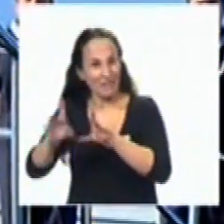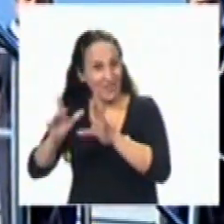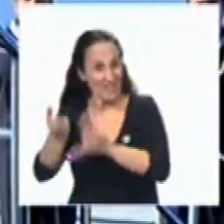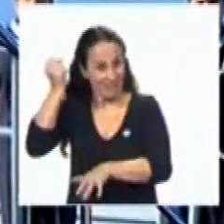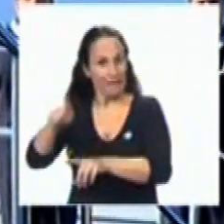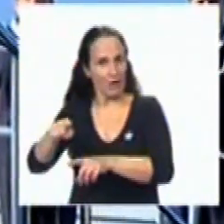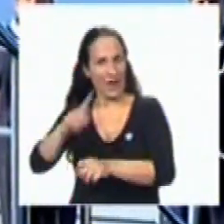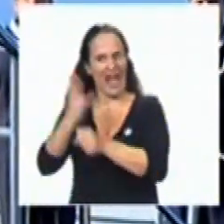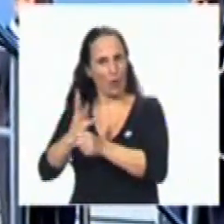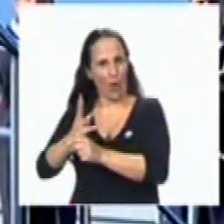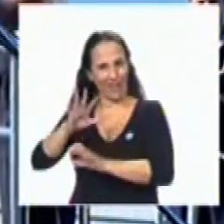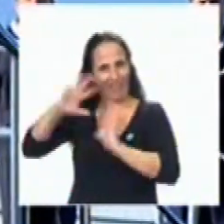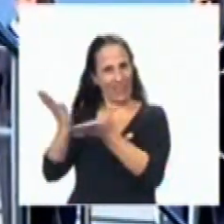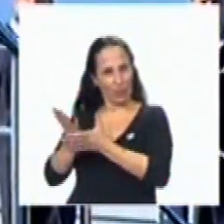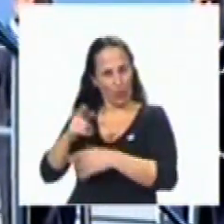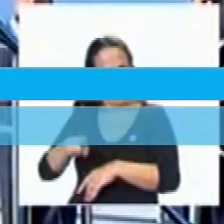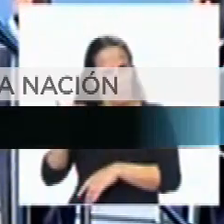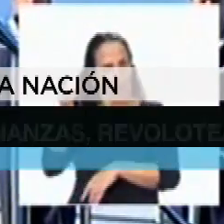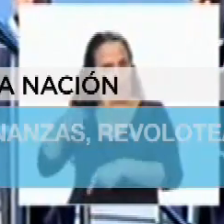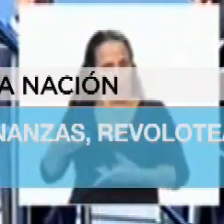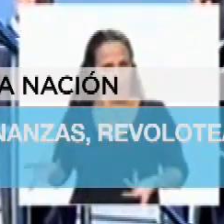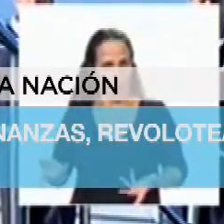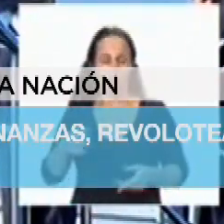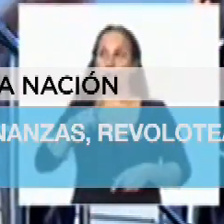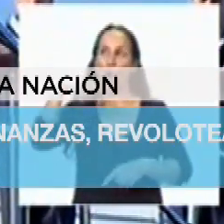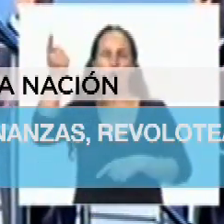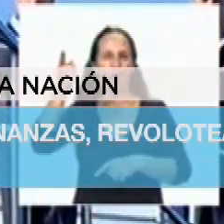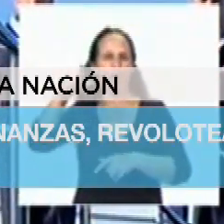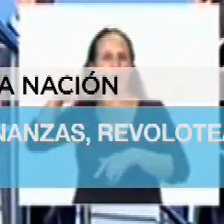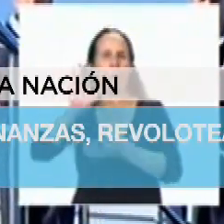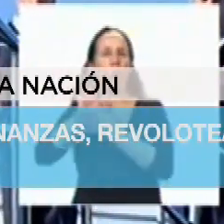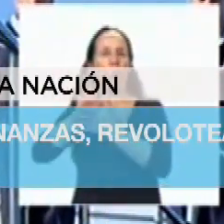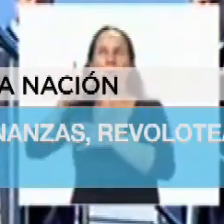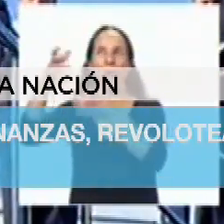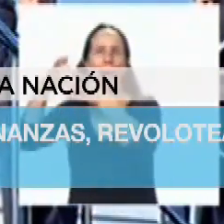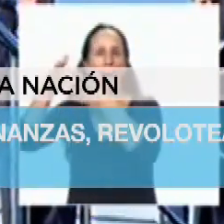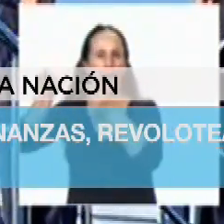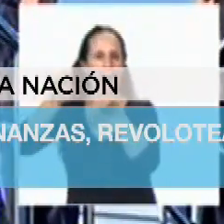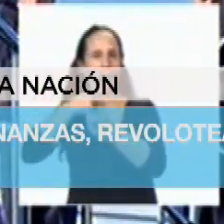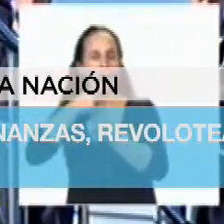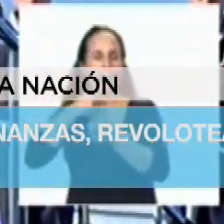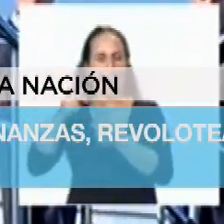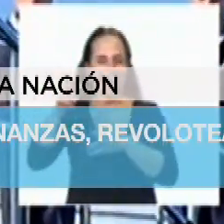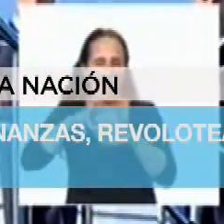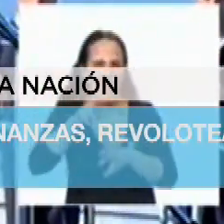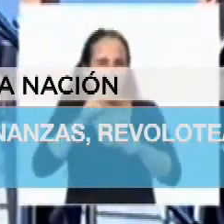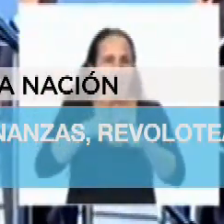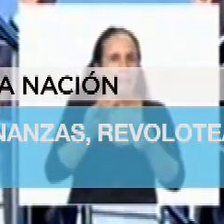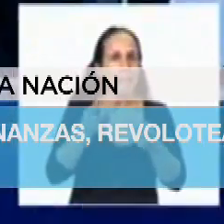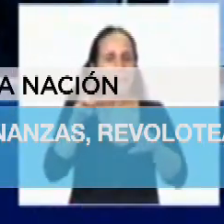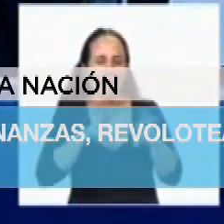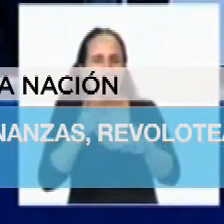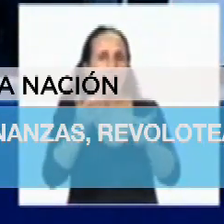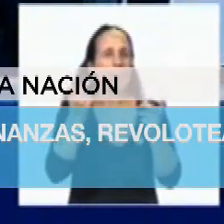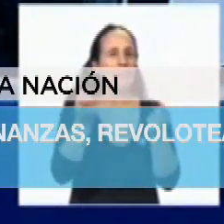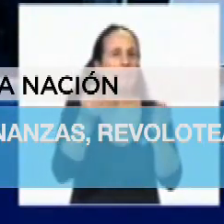mundo. Los que revolotean no revolotean únicamente sobre las finanzas, revolotean